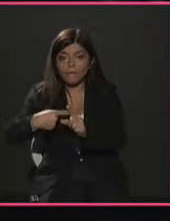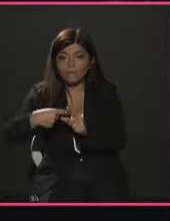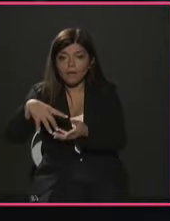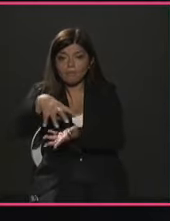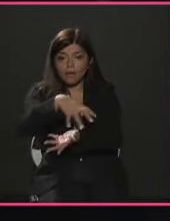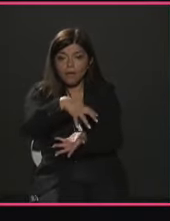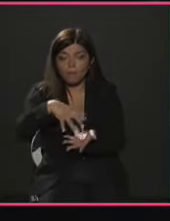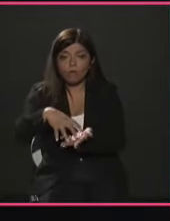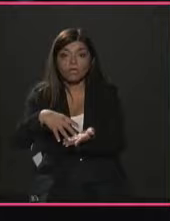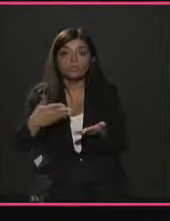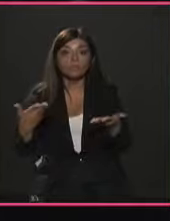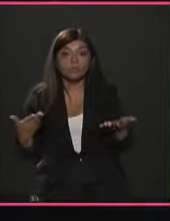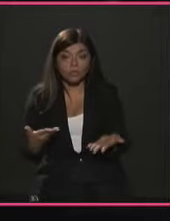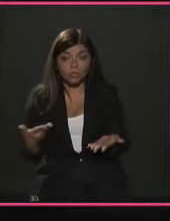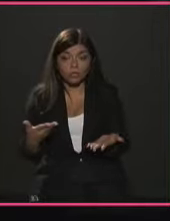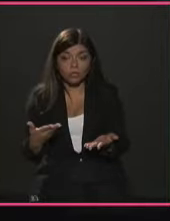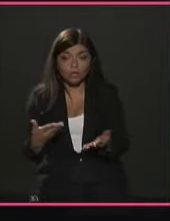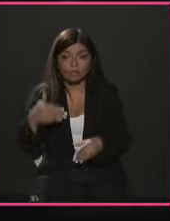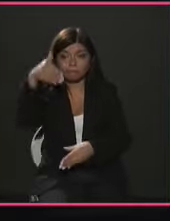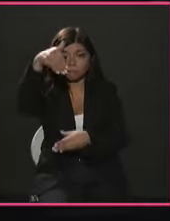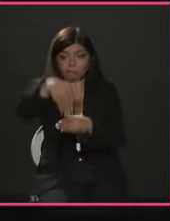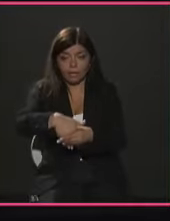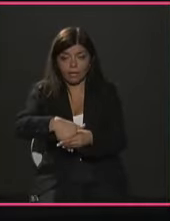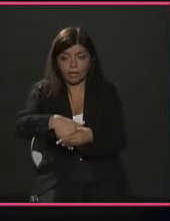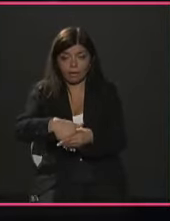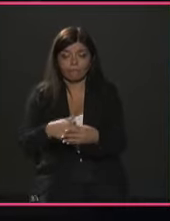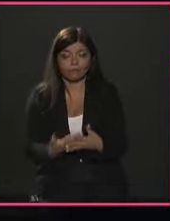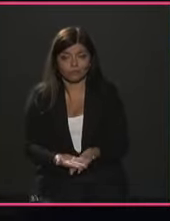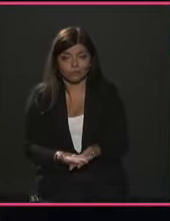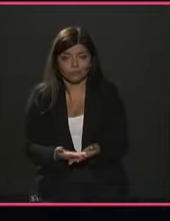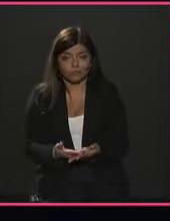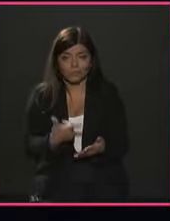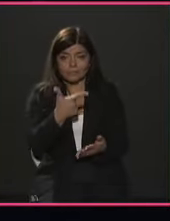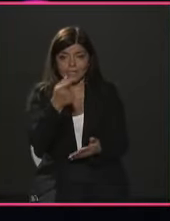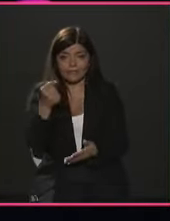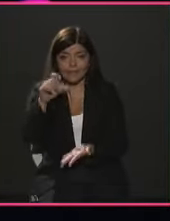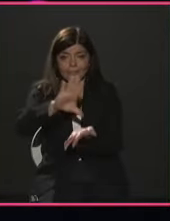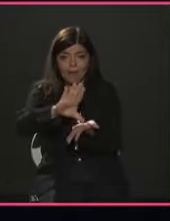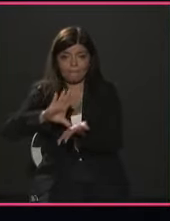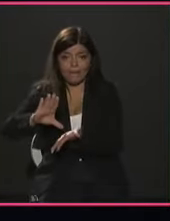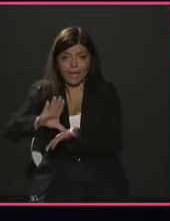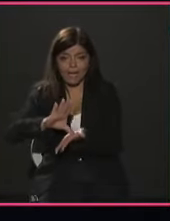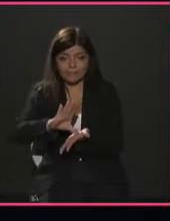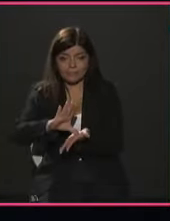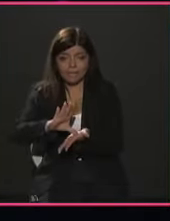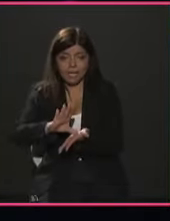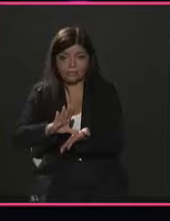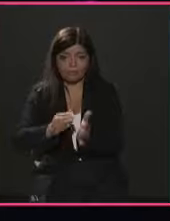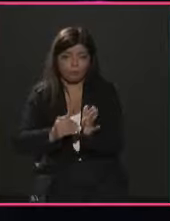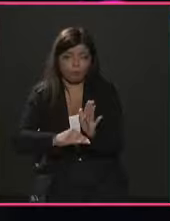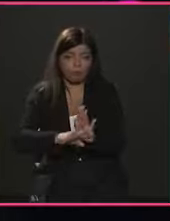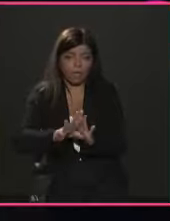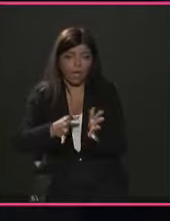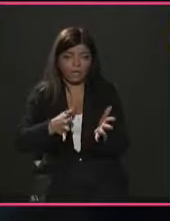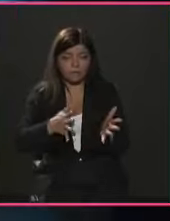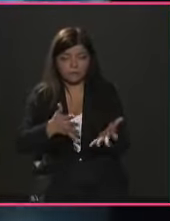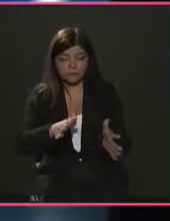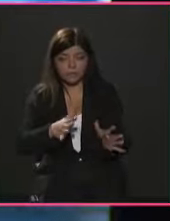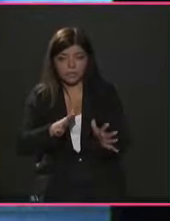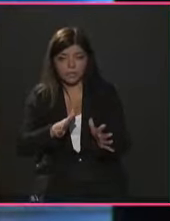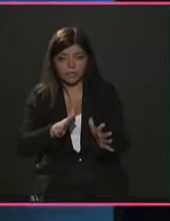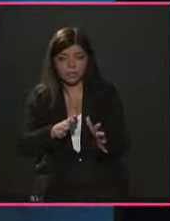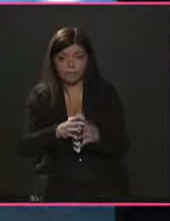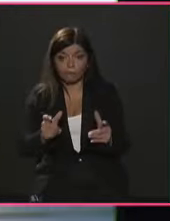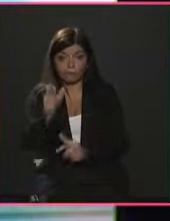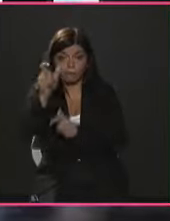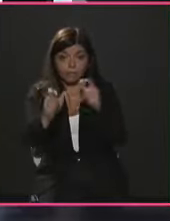población va a votar esos son 70 países con más de eh con